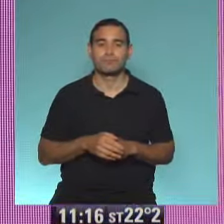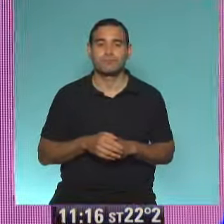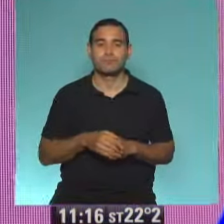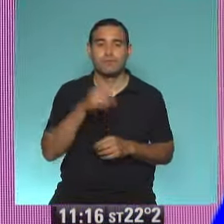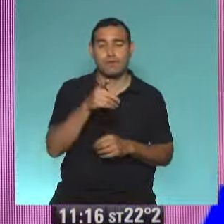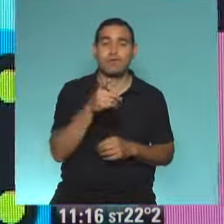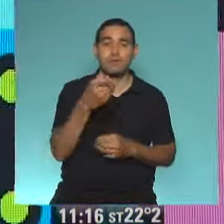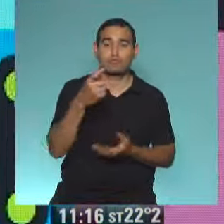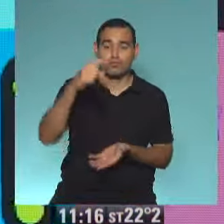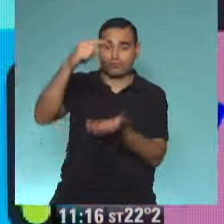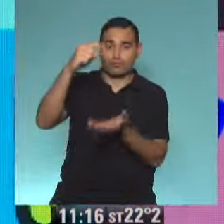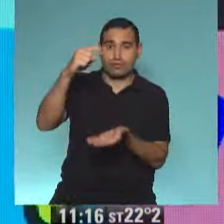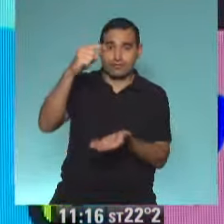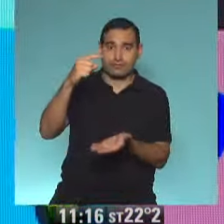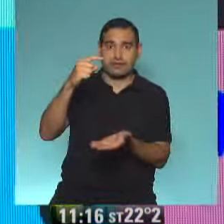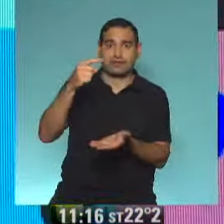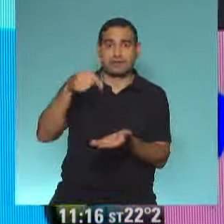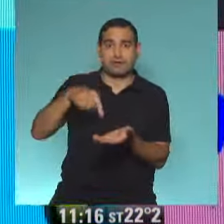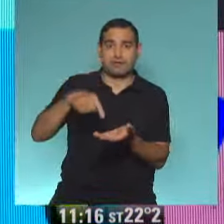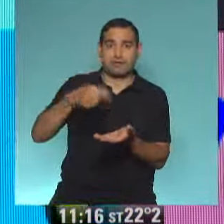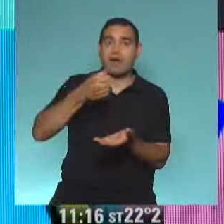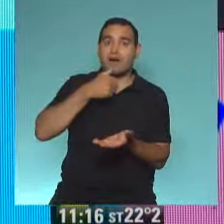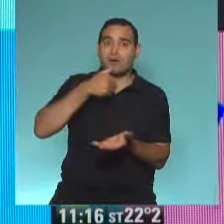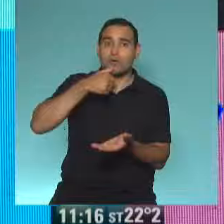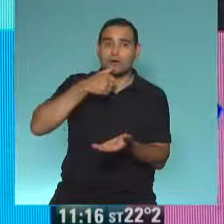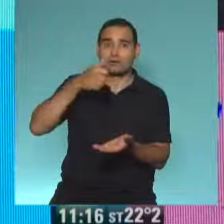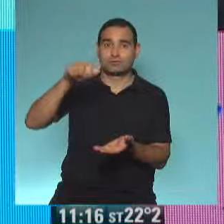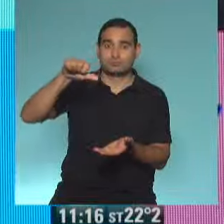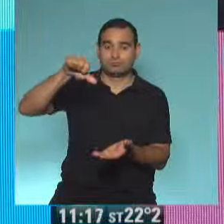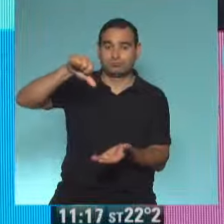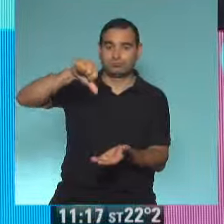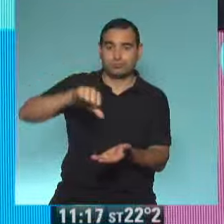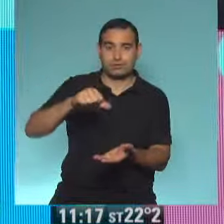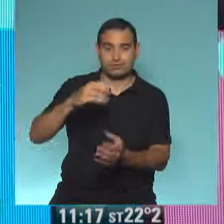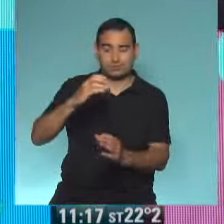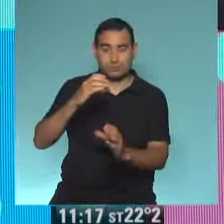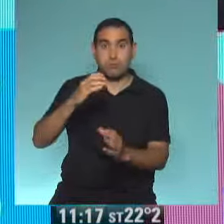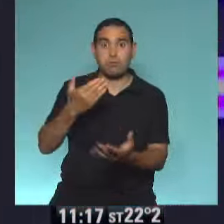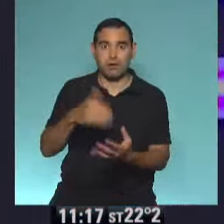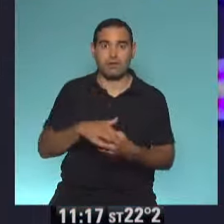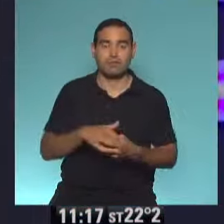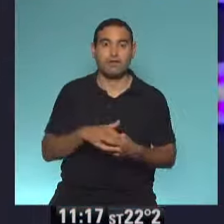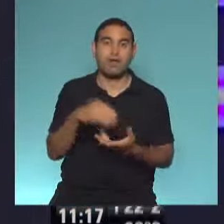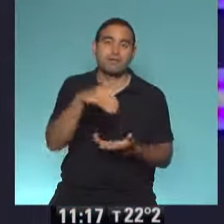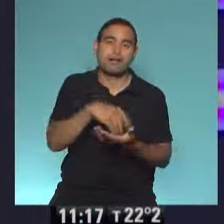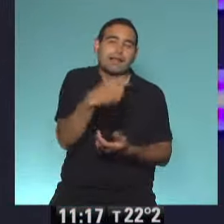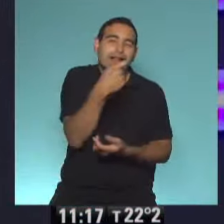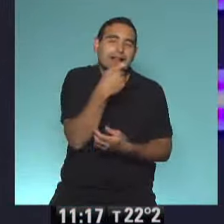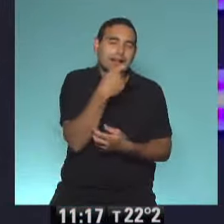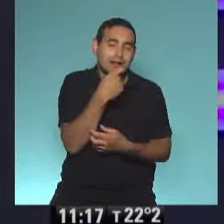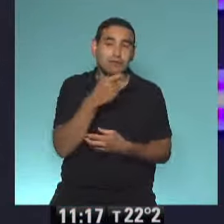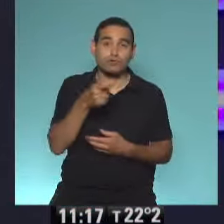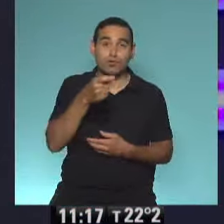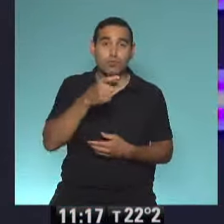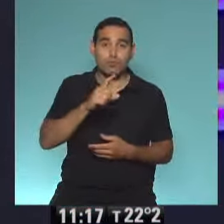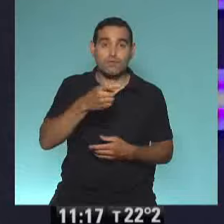una botella de plástico y le poníamos un poquito de agua y así puedo generar el efecto de la lupa. Exacto. Sí, o hasta incluso si yo tomo un vaso